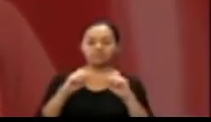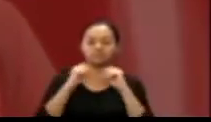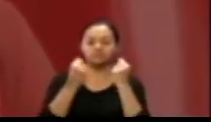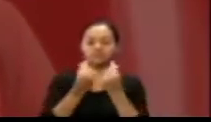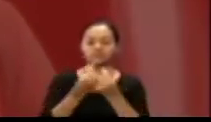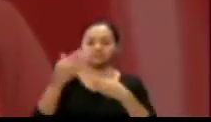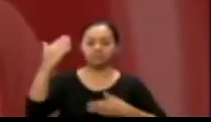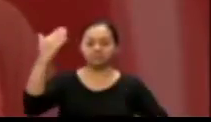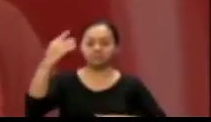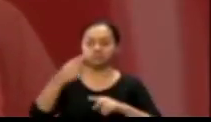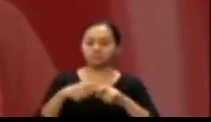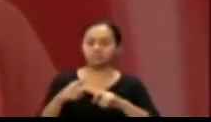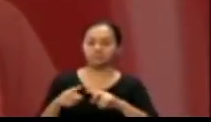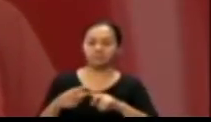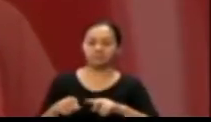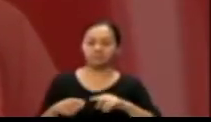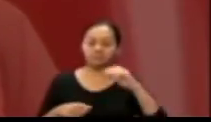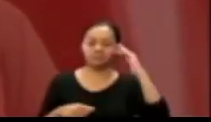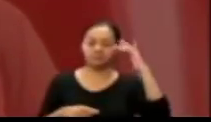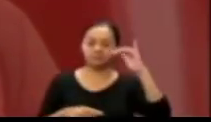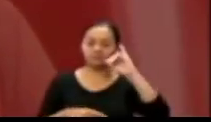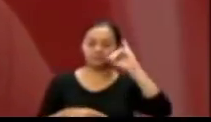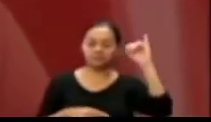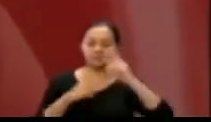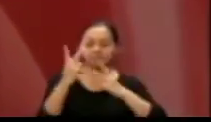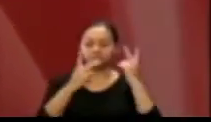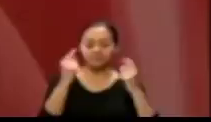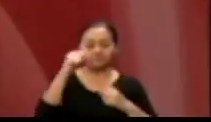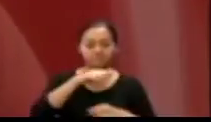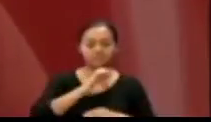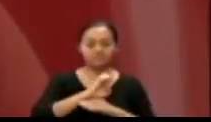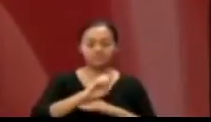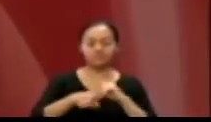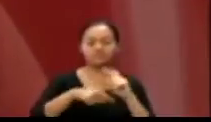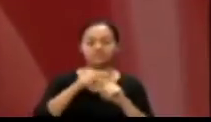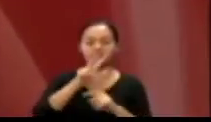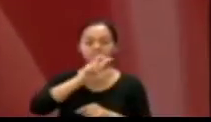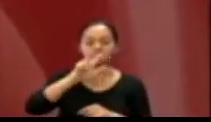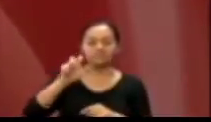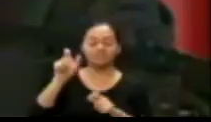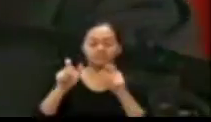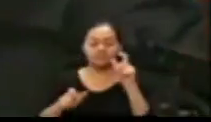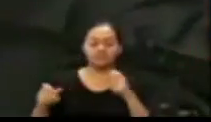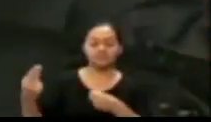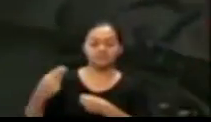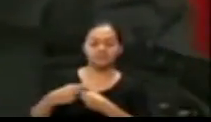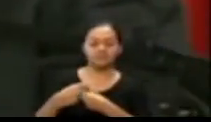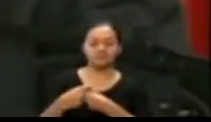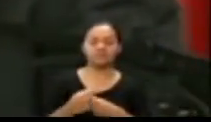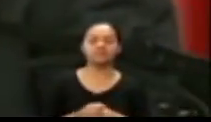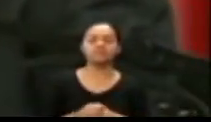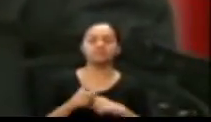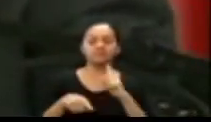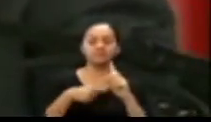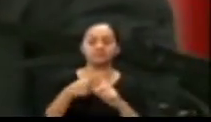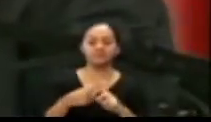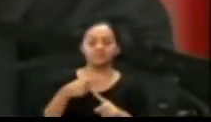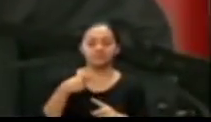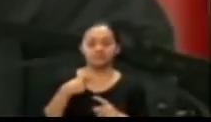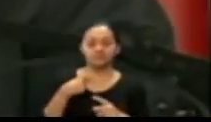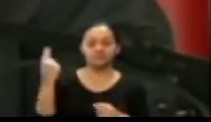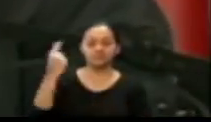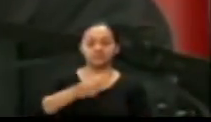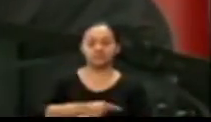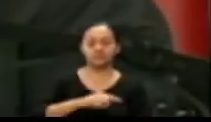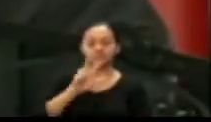partidos y movimientos de izquierda que van a visitar el Ecuador y 300 participantes, Jorge. Así es, y además durante todas estas